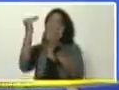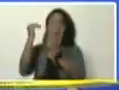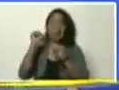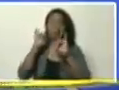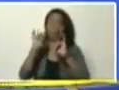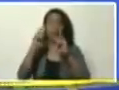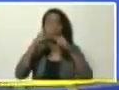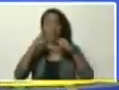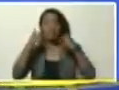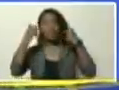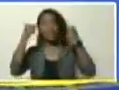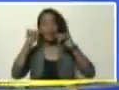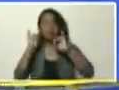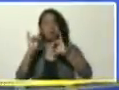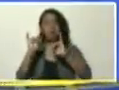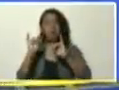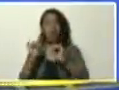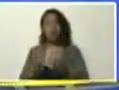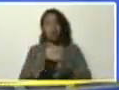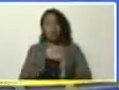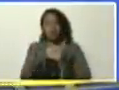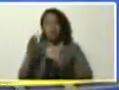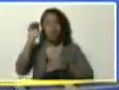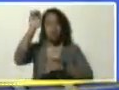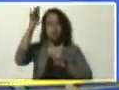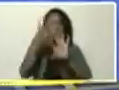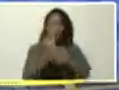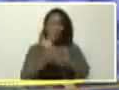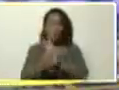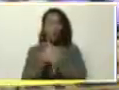sonrisa, las mismas ganas de futuro.